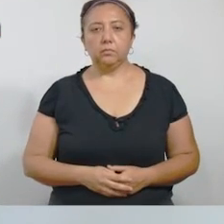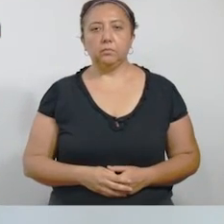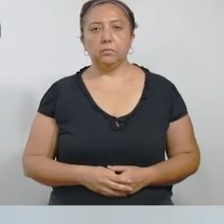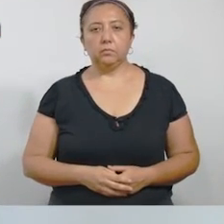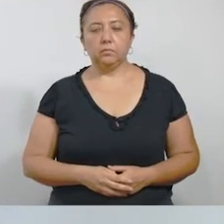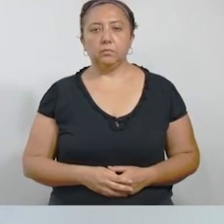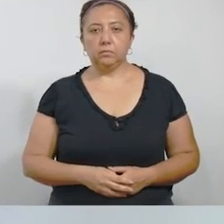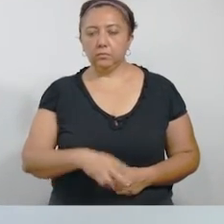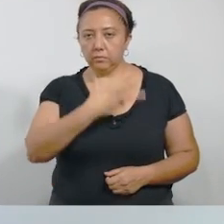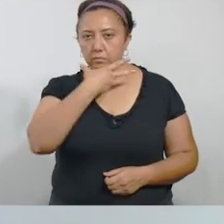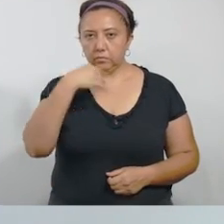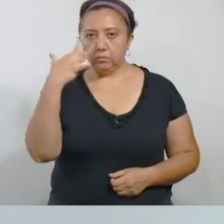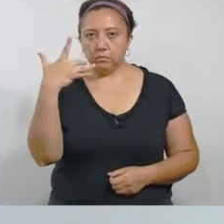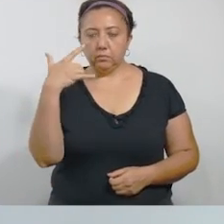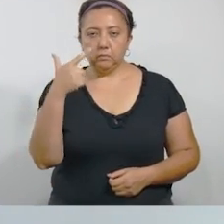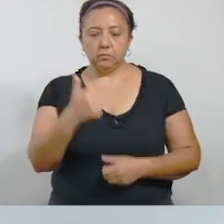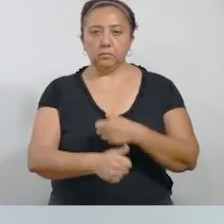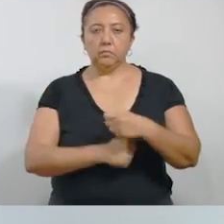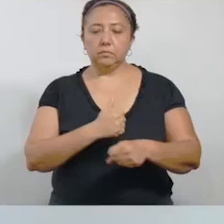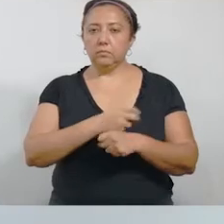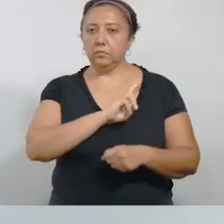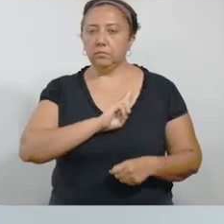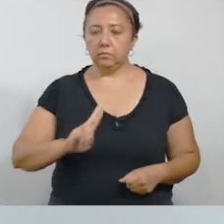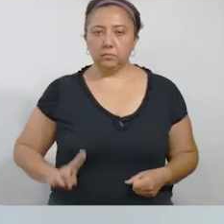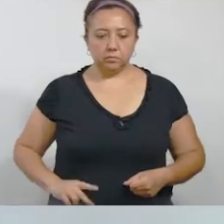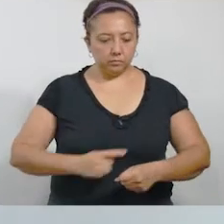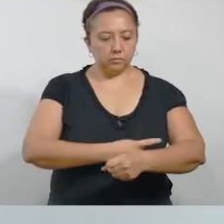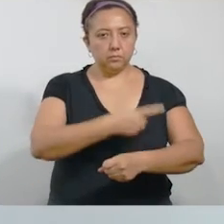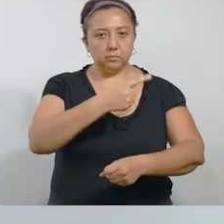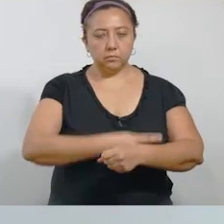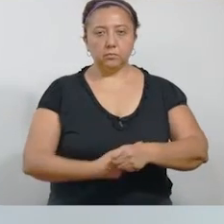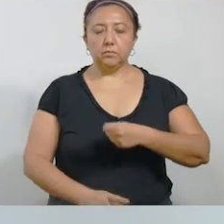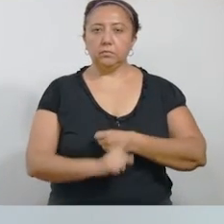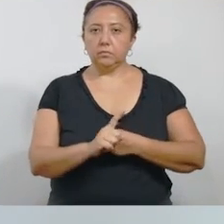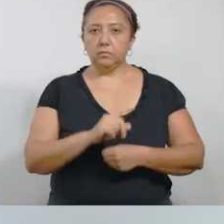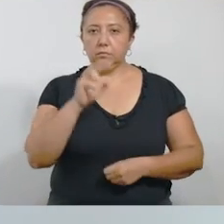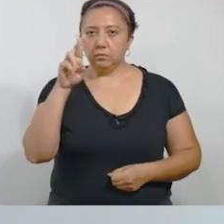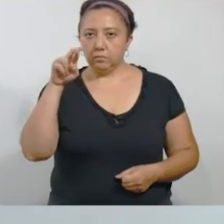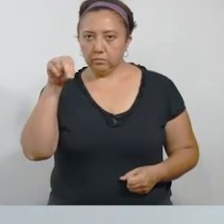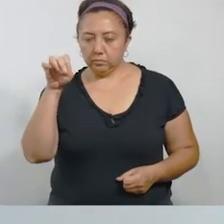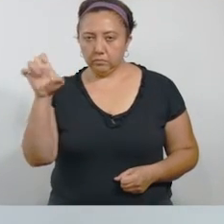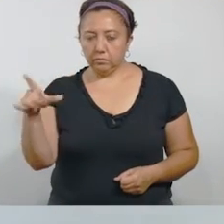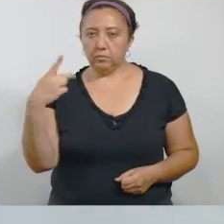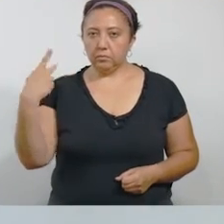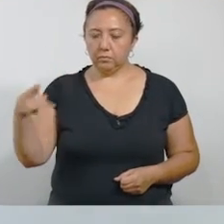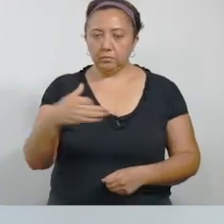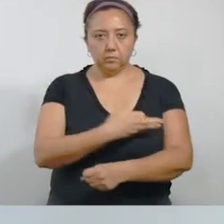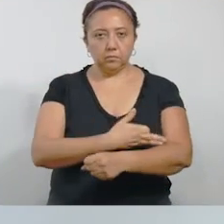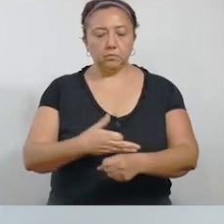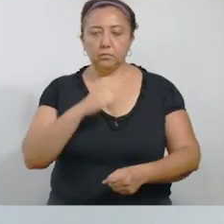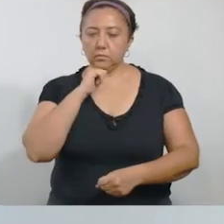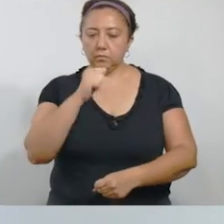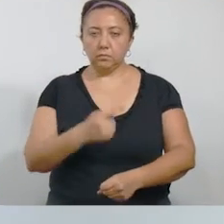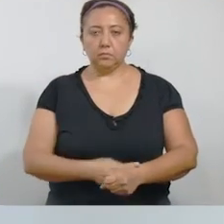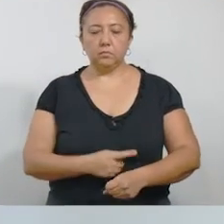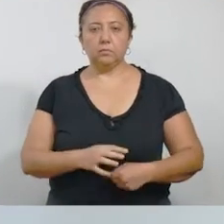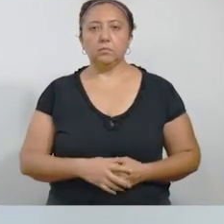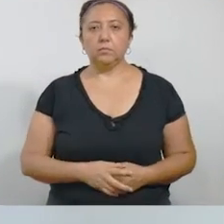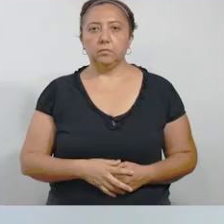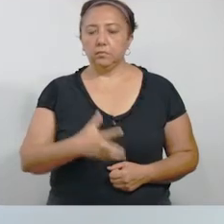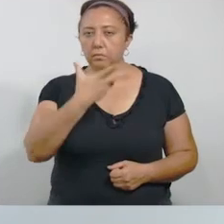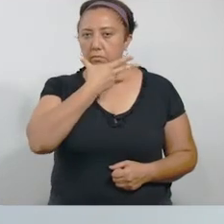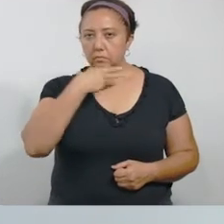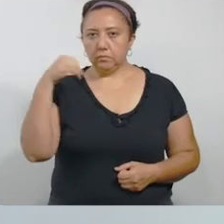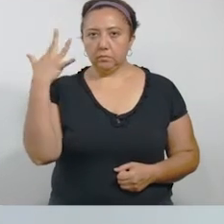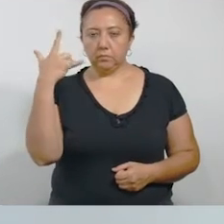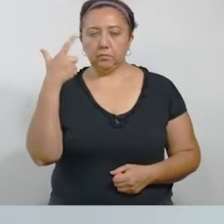asintomáticos. Hombre de 57 años, de UMAM, con hipertensión e insuficiencia renal crónica. Sus contactos se reportan asintomáticos.